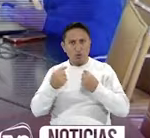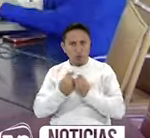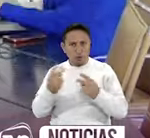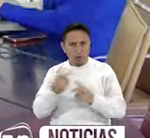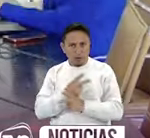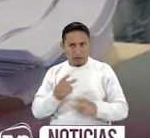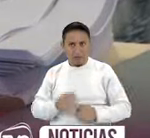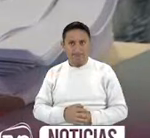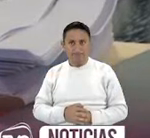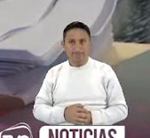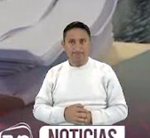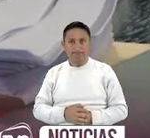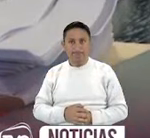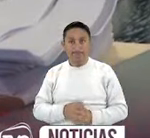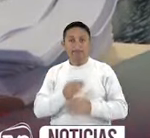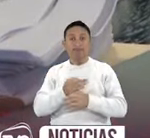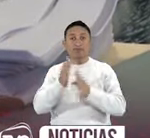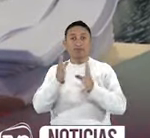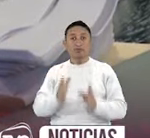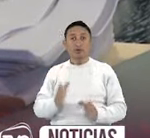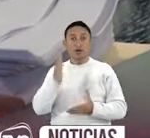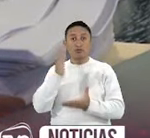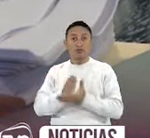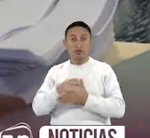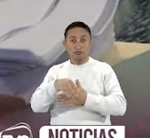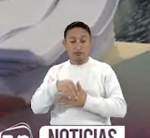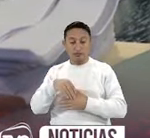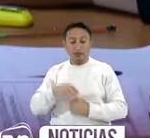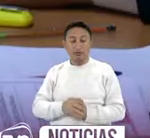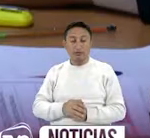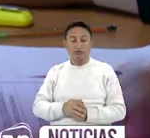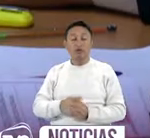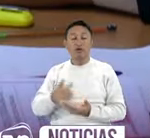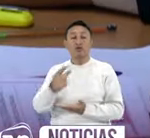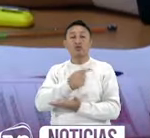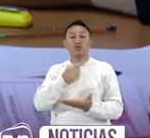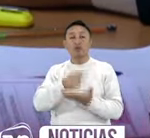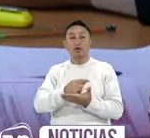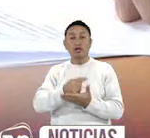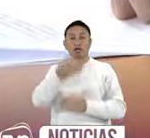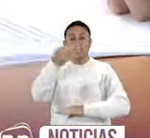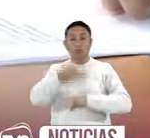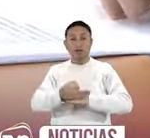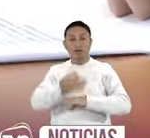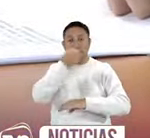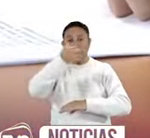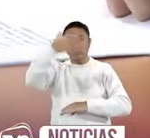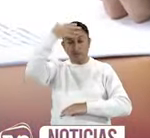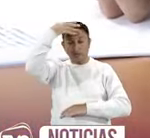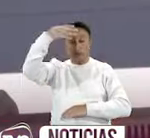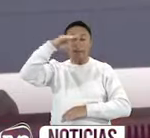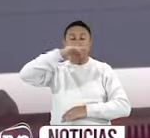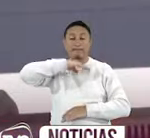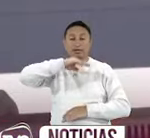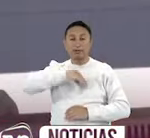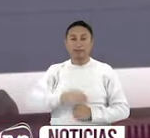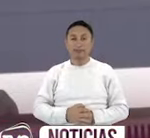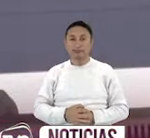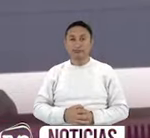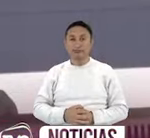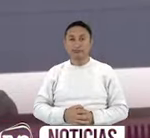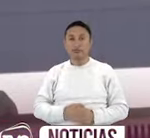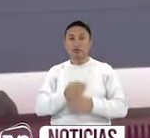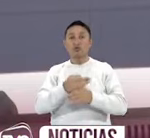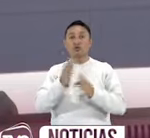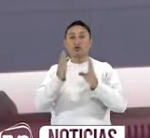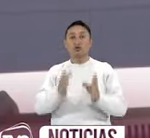Los funcionarios suspendidos son de las provincias del Guayas, Cotopaxi, Santo Domingo y Manabí. Funcionarios que han